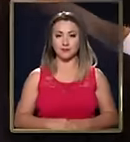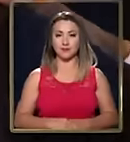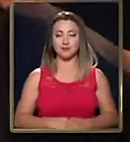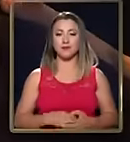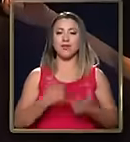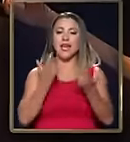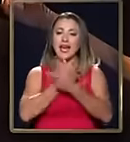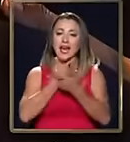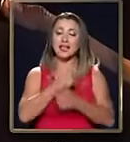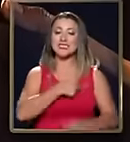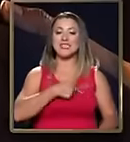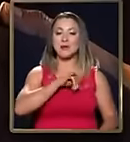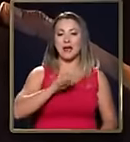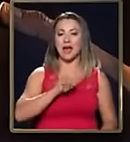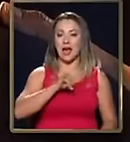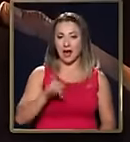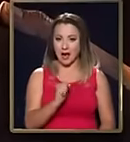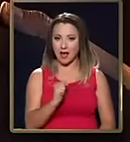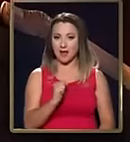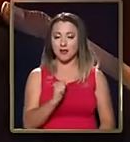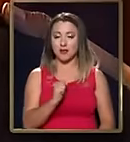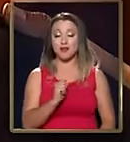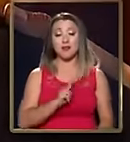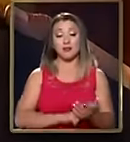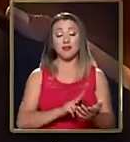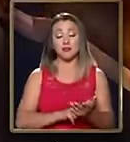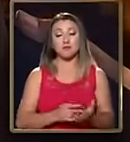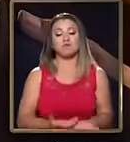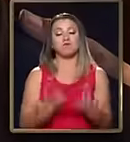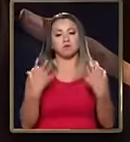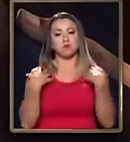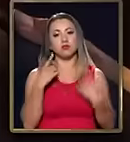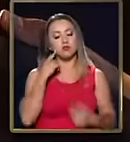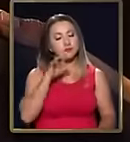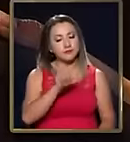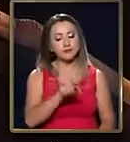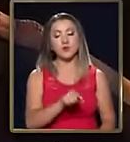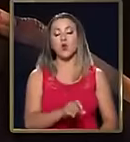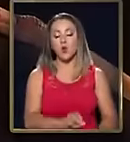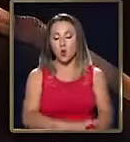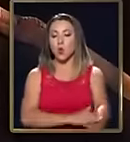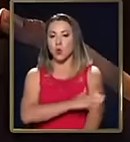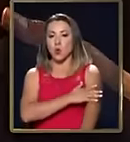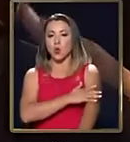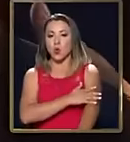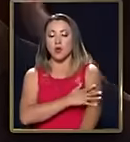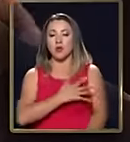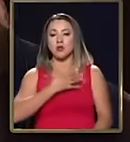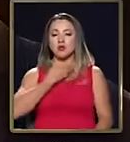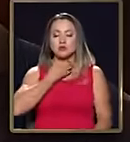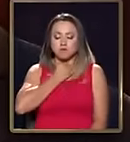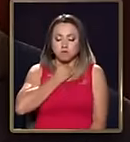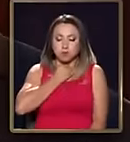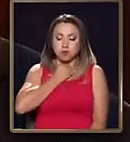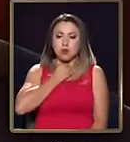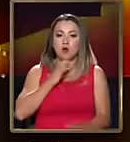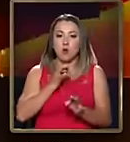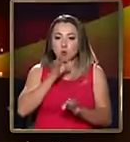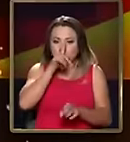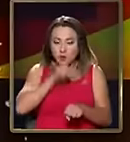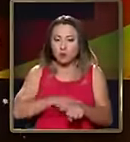Jajá, quiero hacerme cargo de tu emoción. Sé que estabas muy nervioso, sí. Tan nervioso que se te apretó la garganta minutos antes sí, de entrar